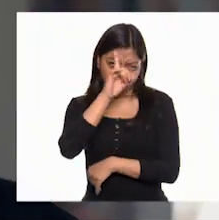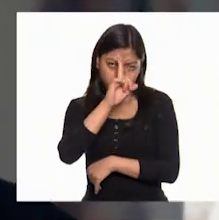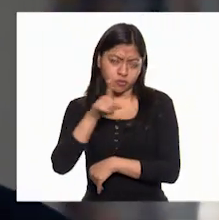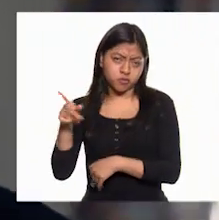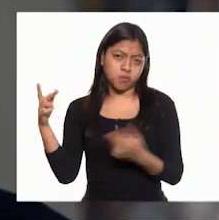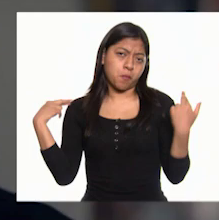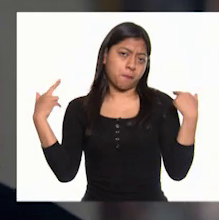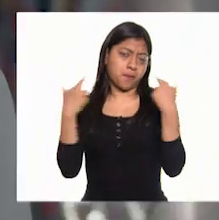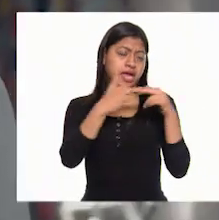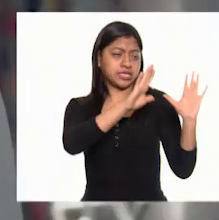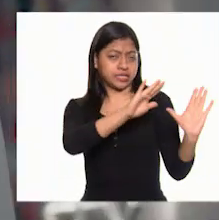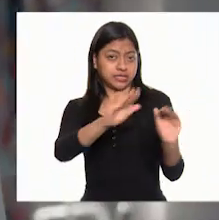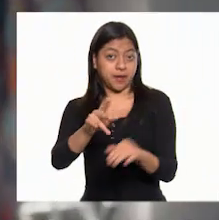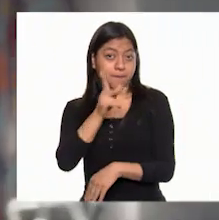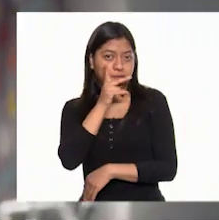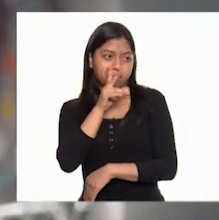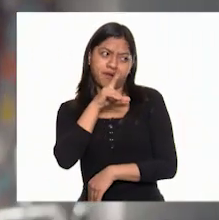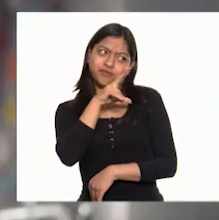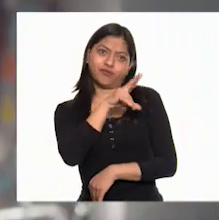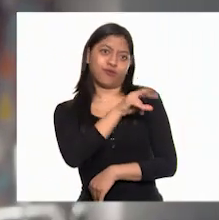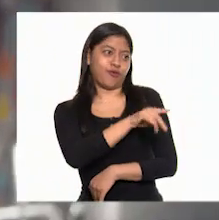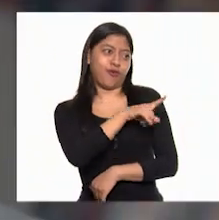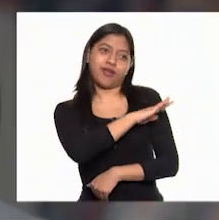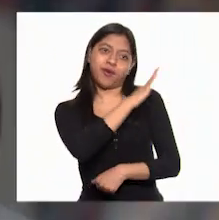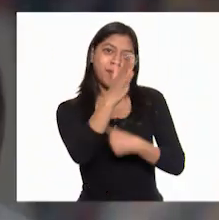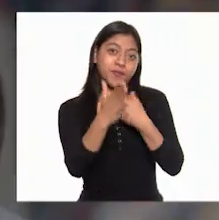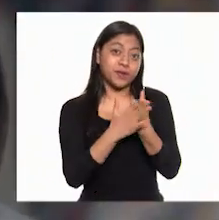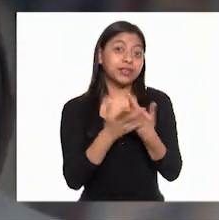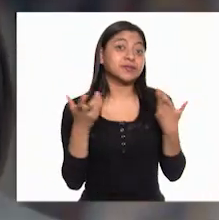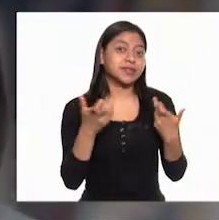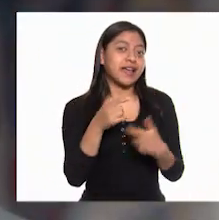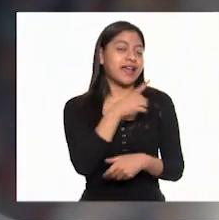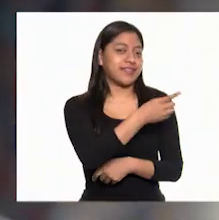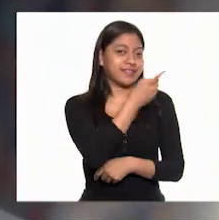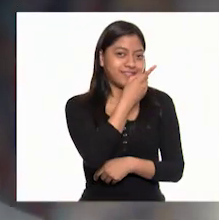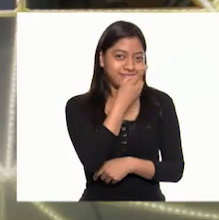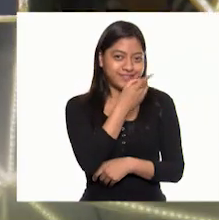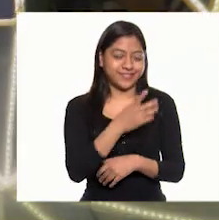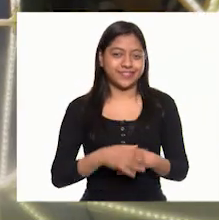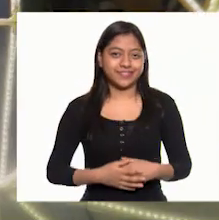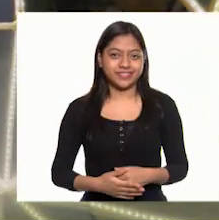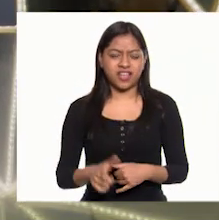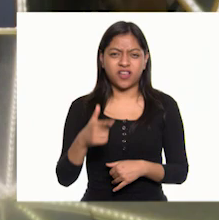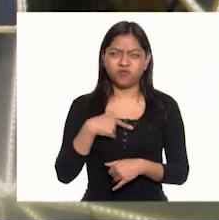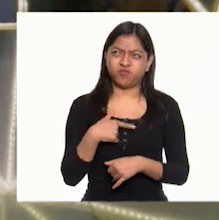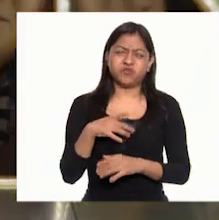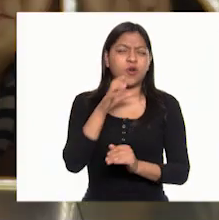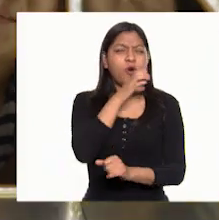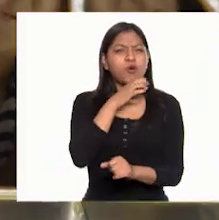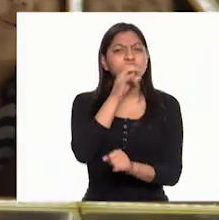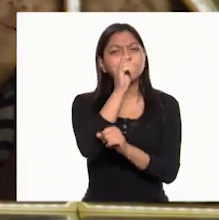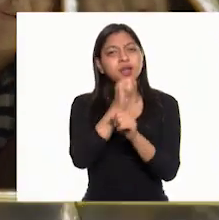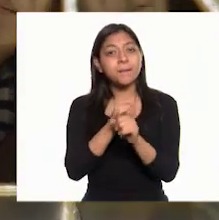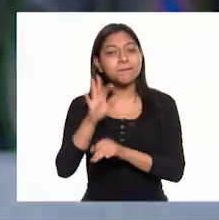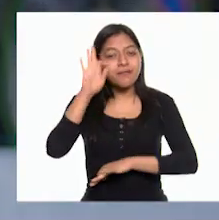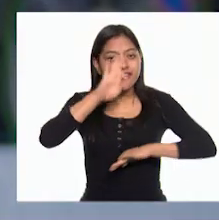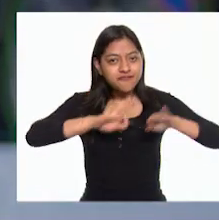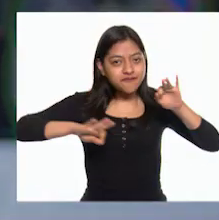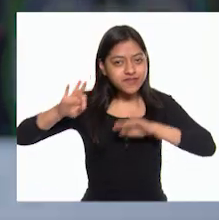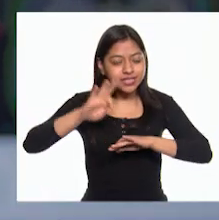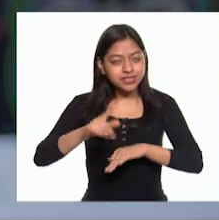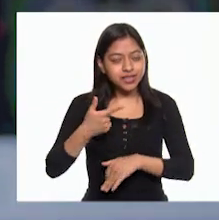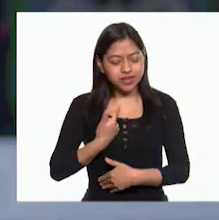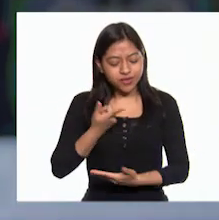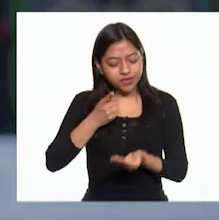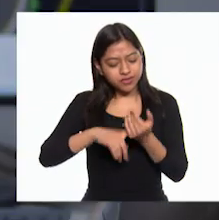maestra. Y mi papá le contestaba, creo que es más seguro que seas dentista. Mi curiosidad me llevó a estudiar física, pero